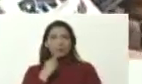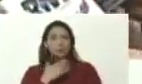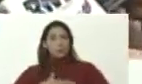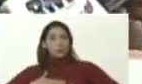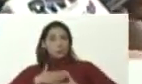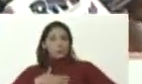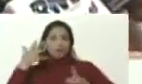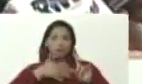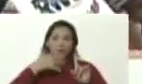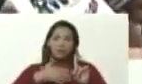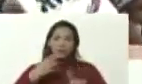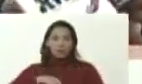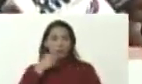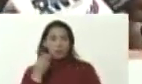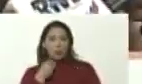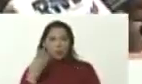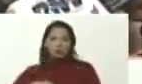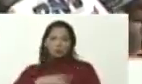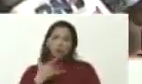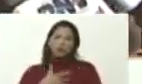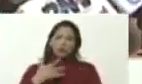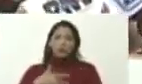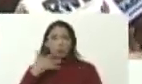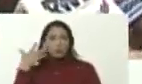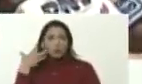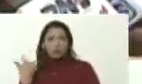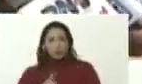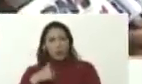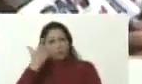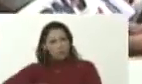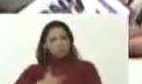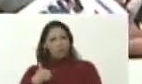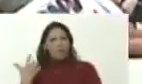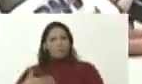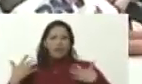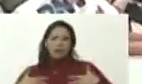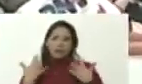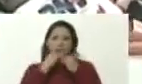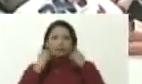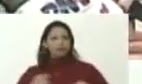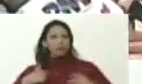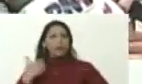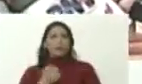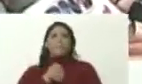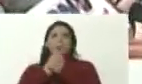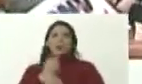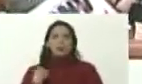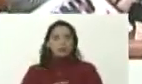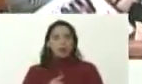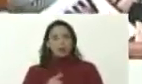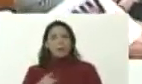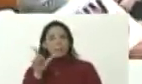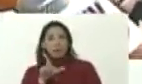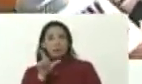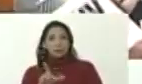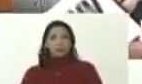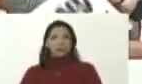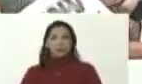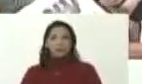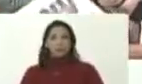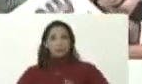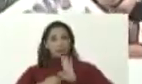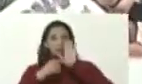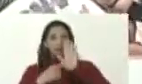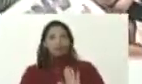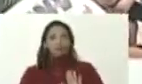que es la formación de nuestros jóvenes. Nos sentimos orgullosos. Yo en lo personal me siento feliz. En el amor que uno le tiene al partido, lo refleja en el